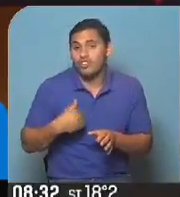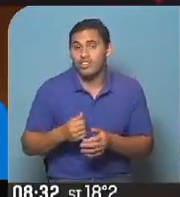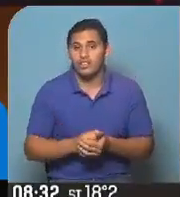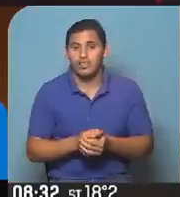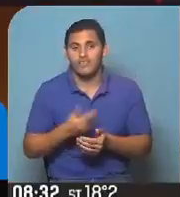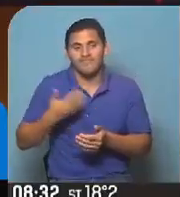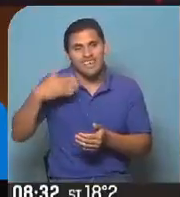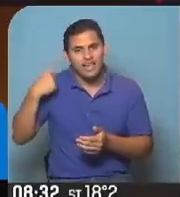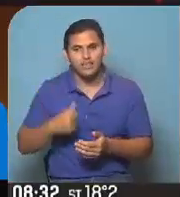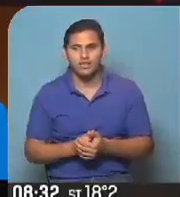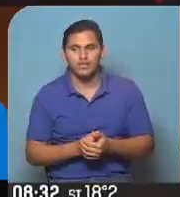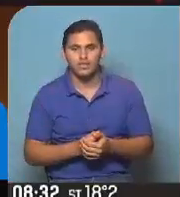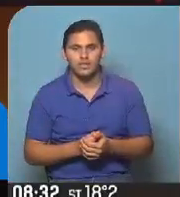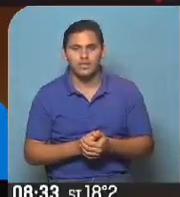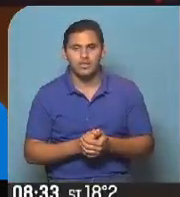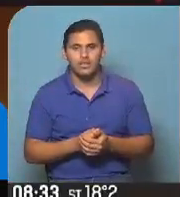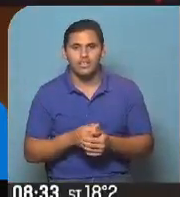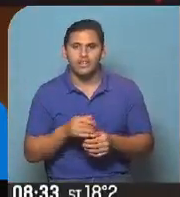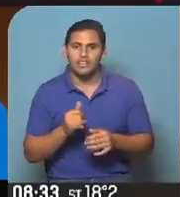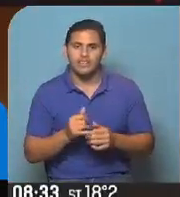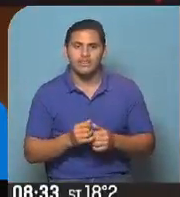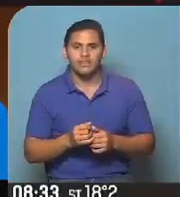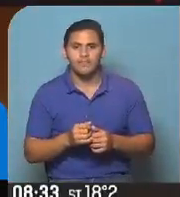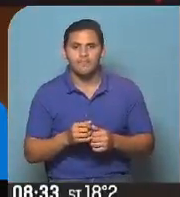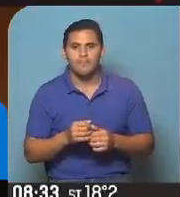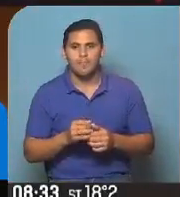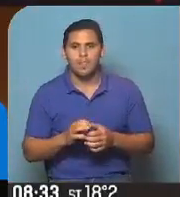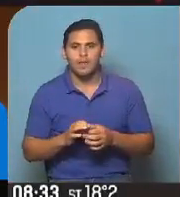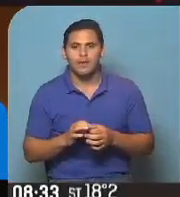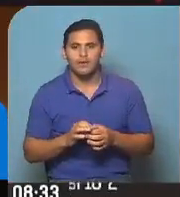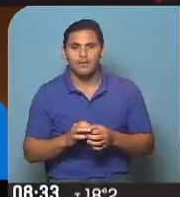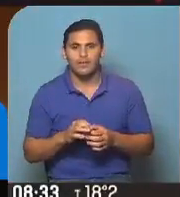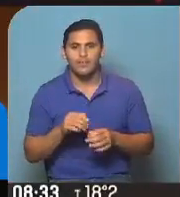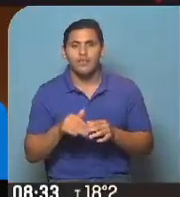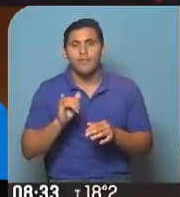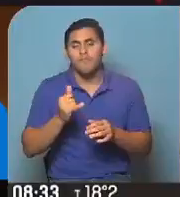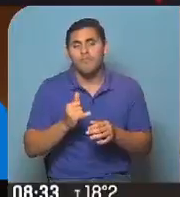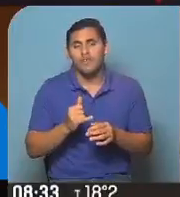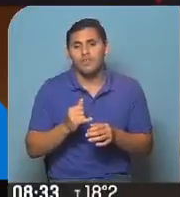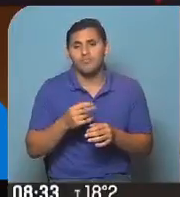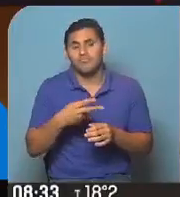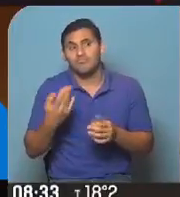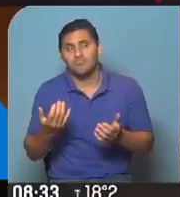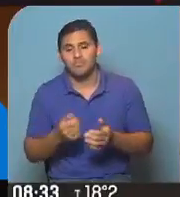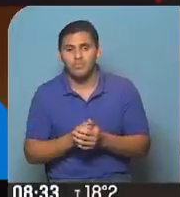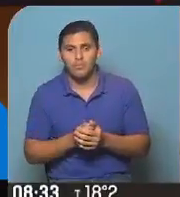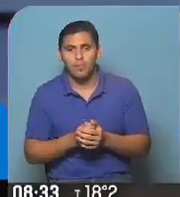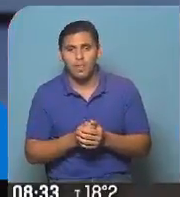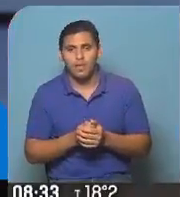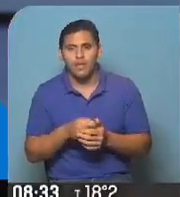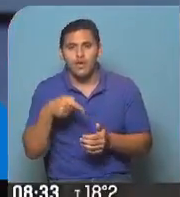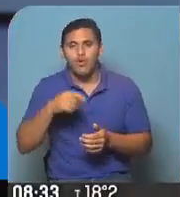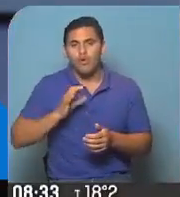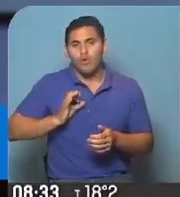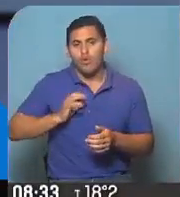una década y si cumple el programa monetario finalmente recién va a empezar a aflojar en el segundo semestre del año ahora tenemos un año por